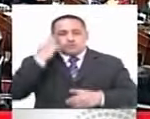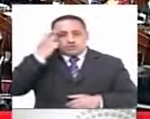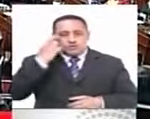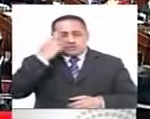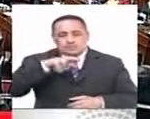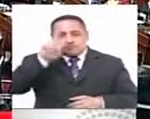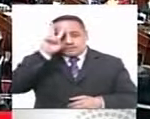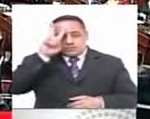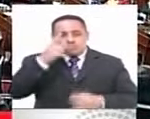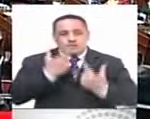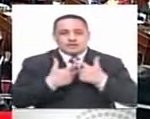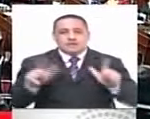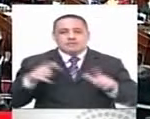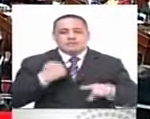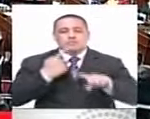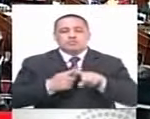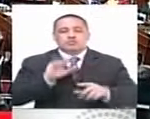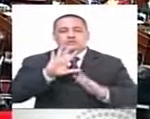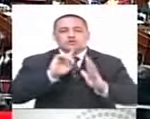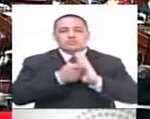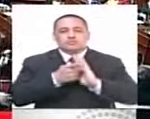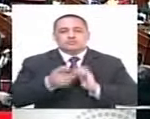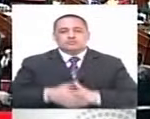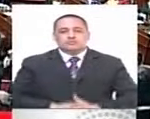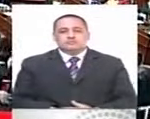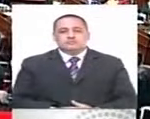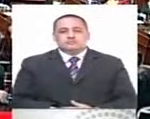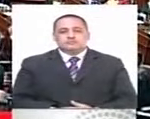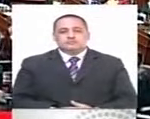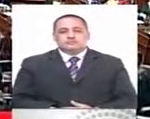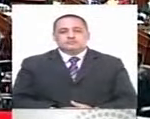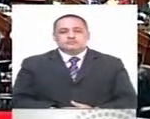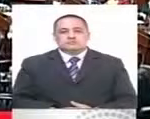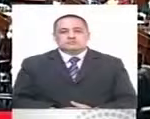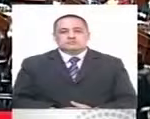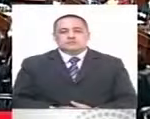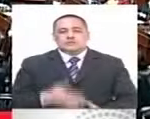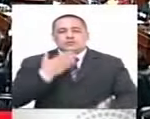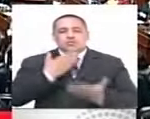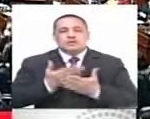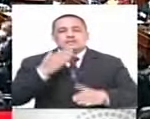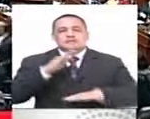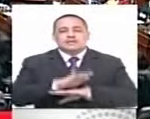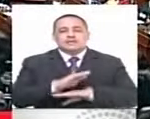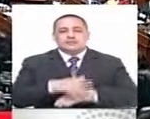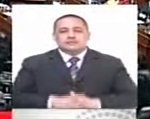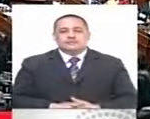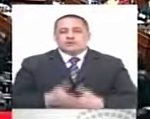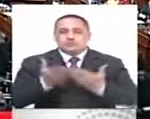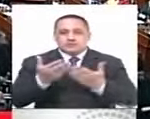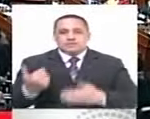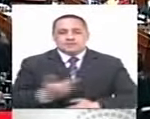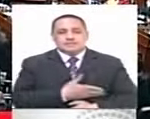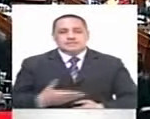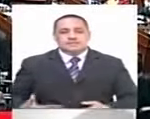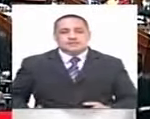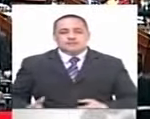Perú Libre, por 5 minutos. Muy buenas tardes, señora